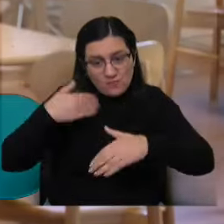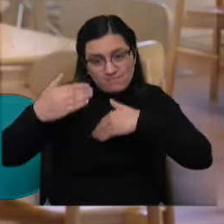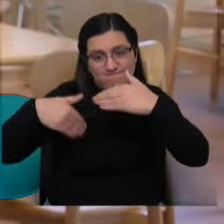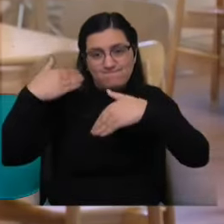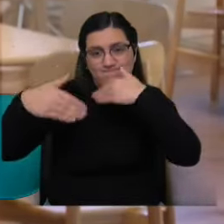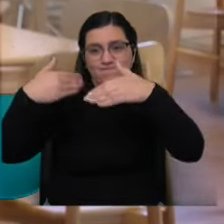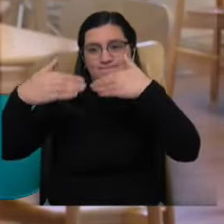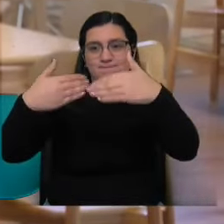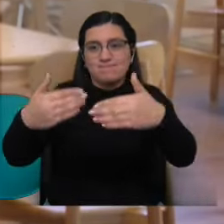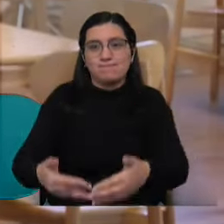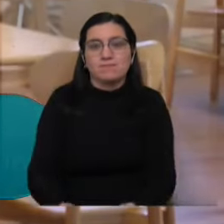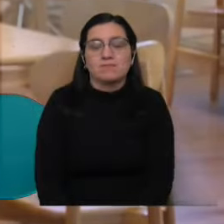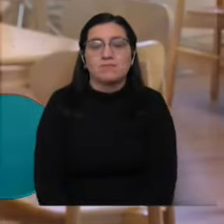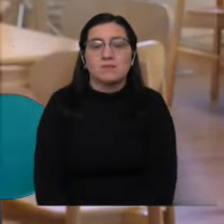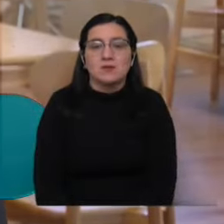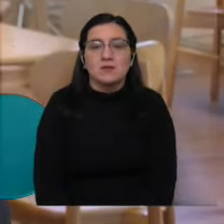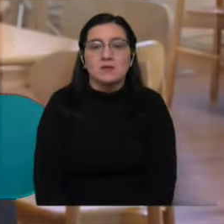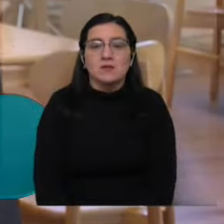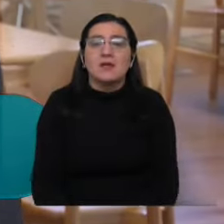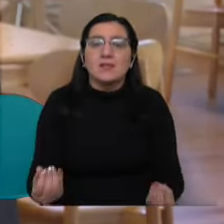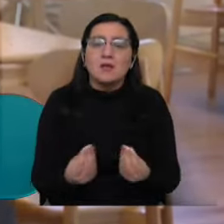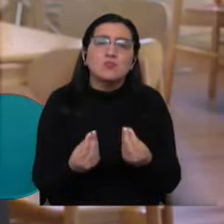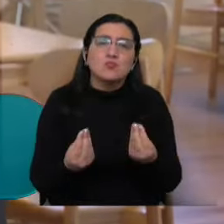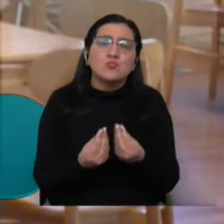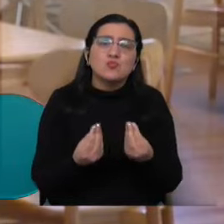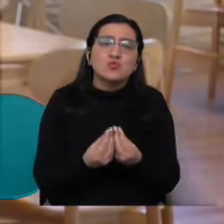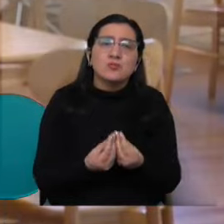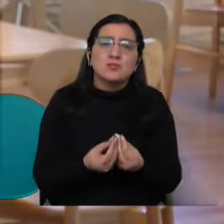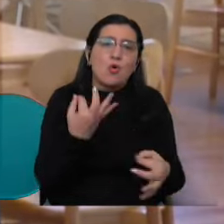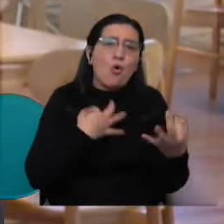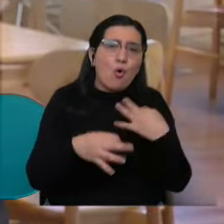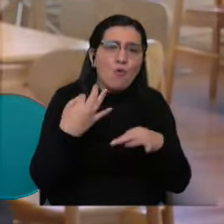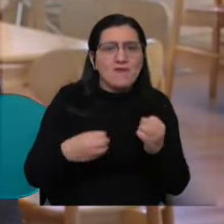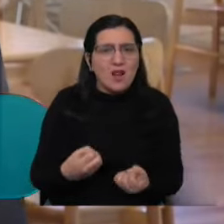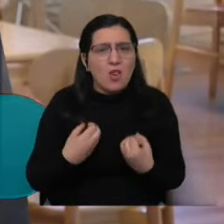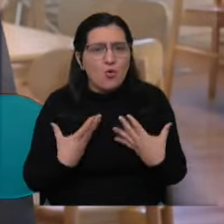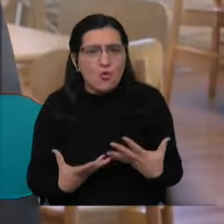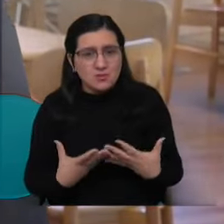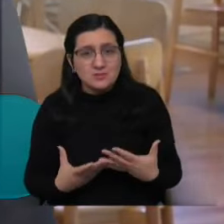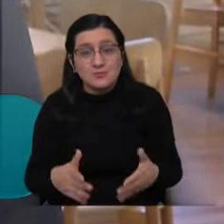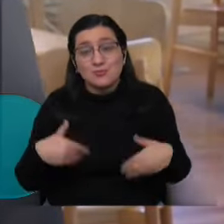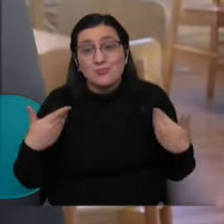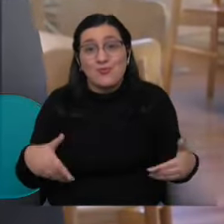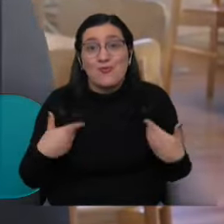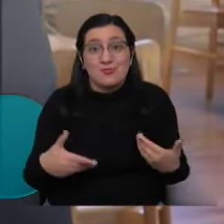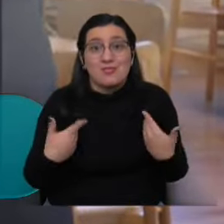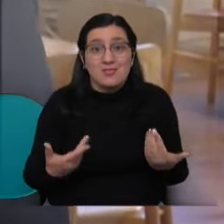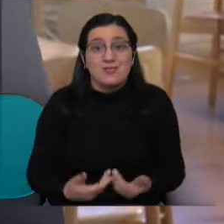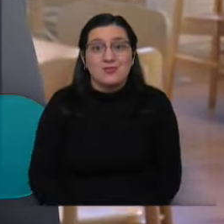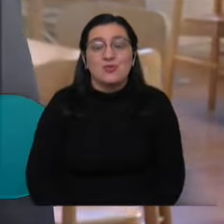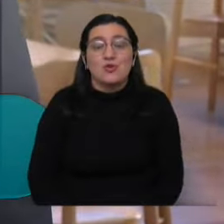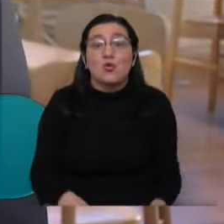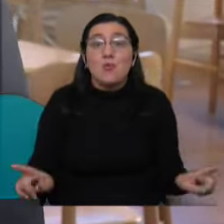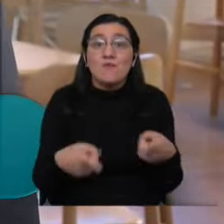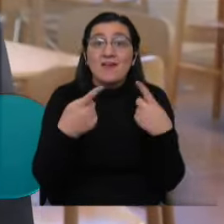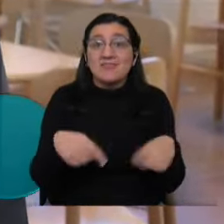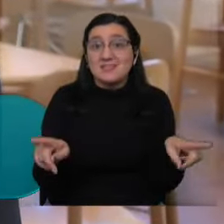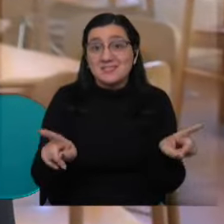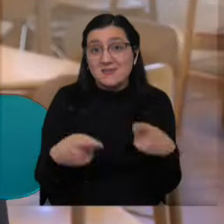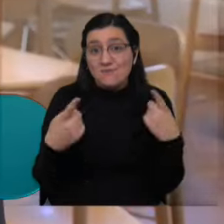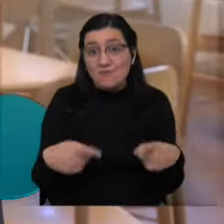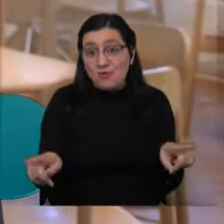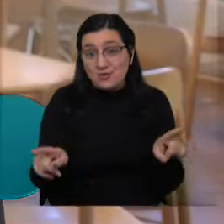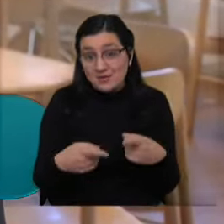este teatro se siga llenando de contenido para que este teatro se siga llenando de valores y Bueno estamos muy contentos en este caso como banda sinfónica como uno de los elencos